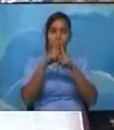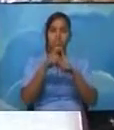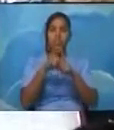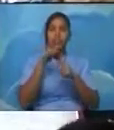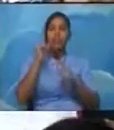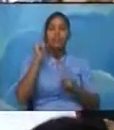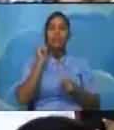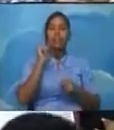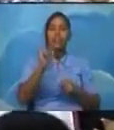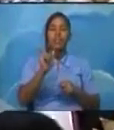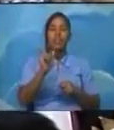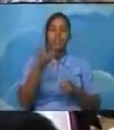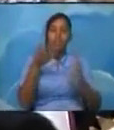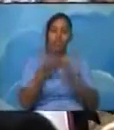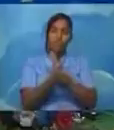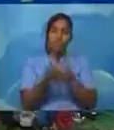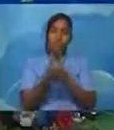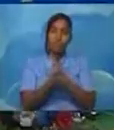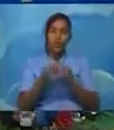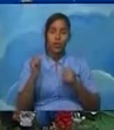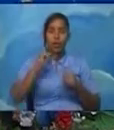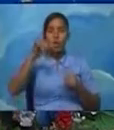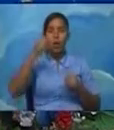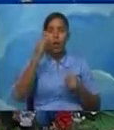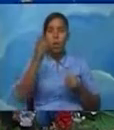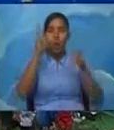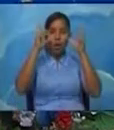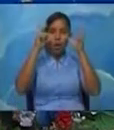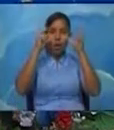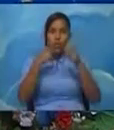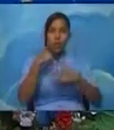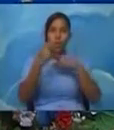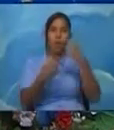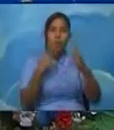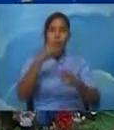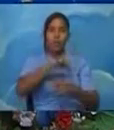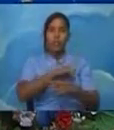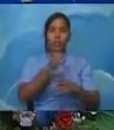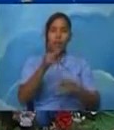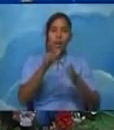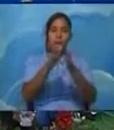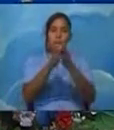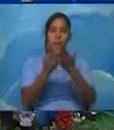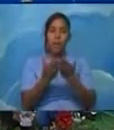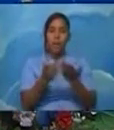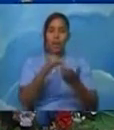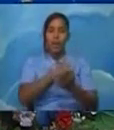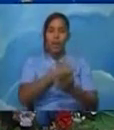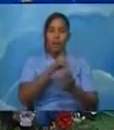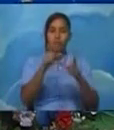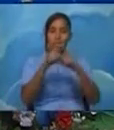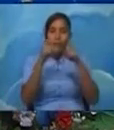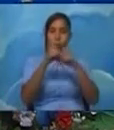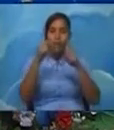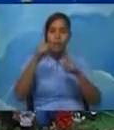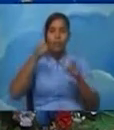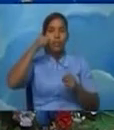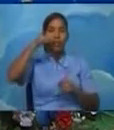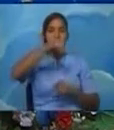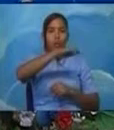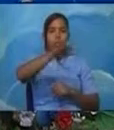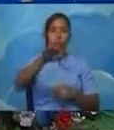Ajá. ¿Y qué pasó cuando Jehová oyó la voz de las palabras de su